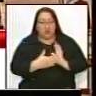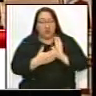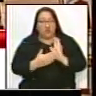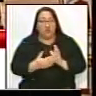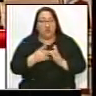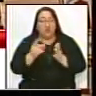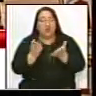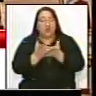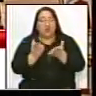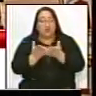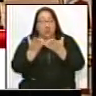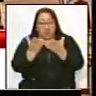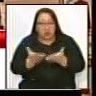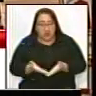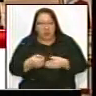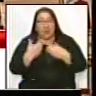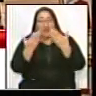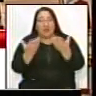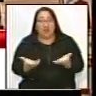un estudio